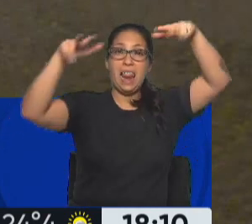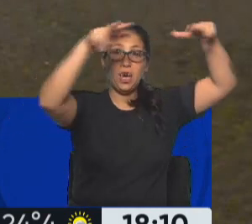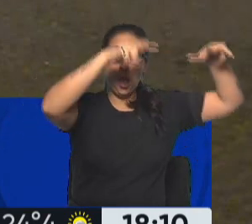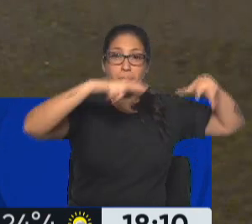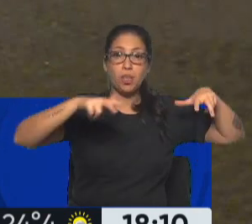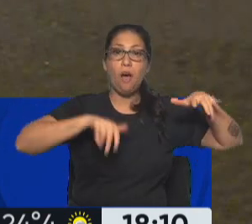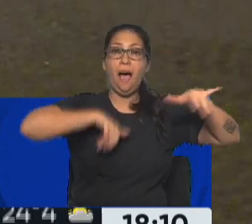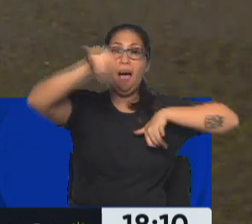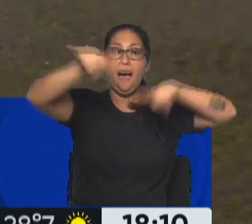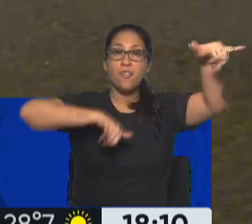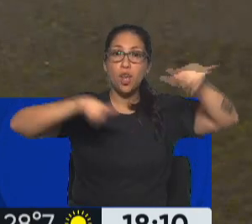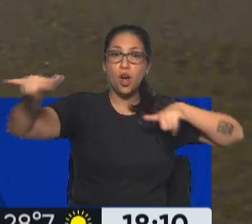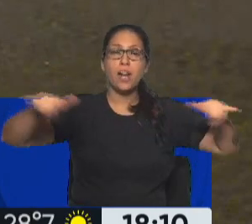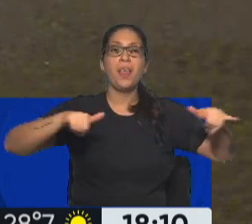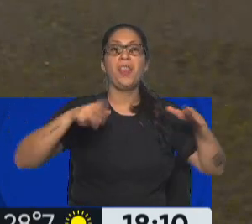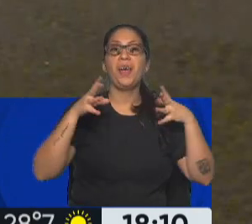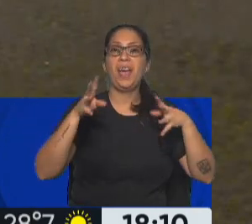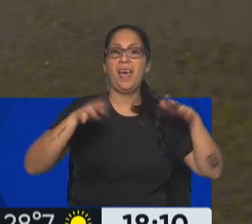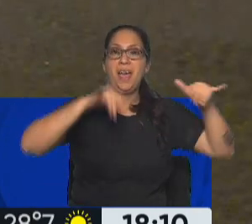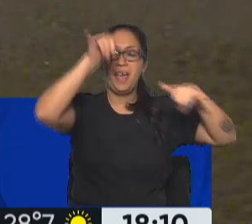guerra sobrevolando la capital,